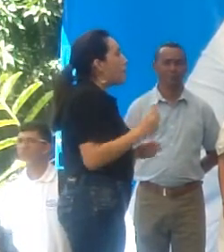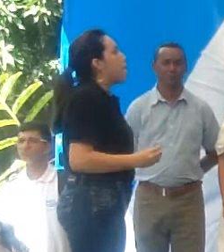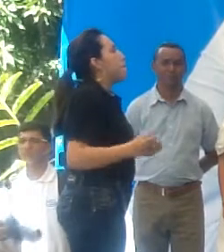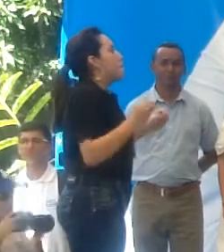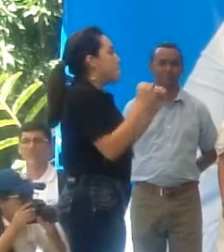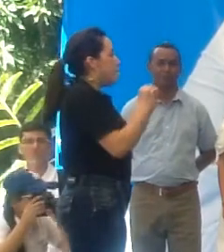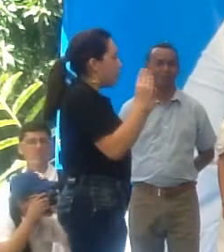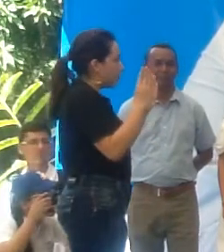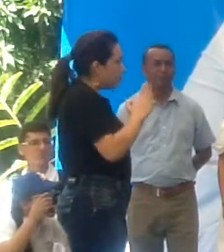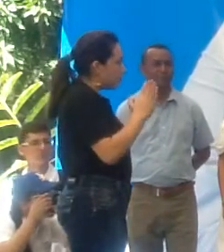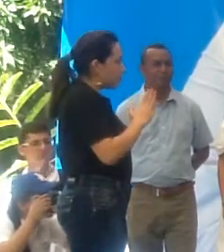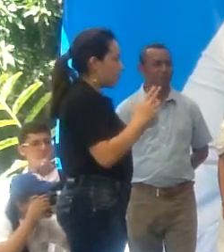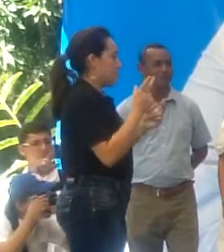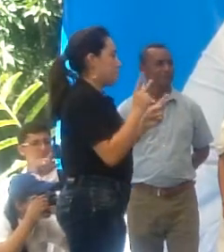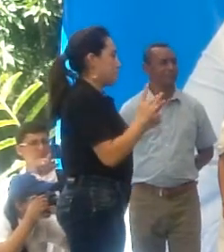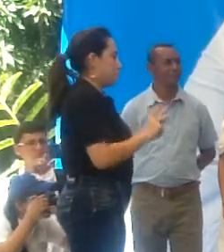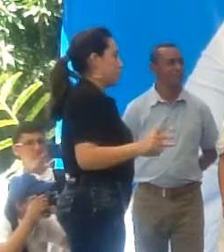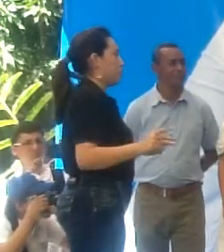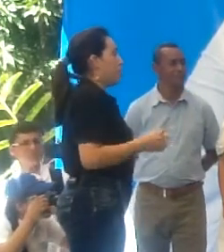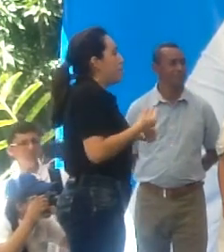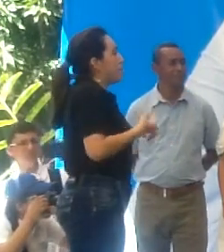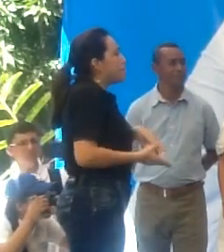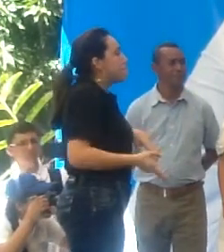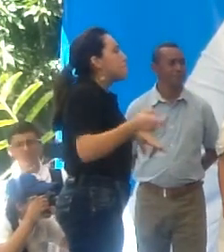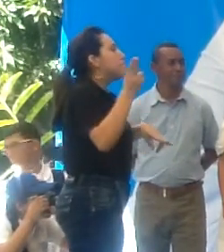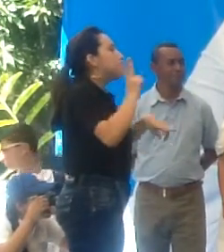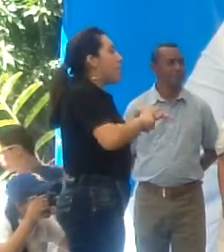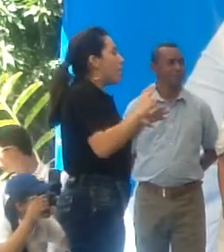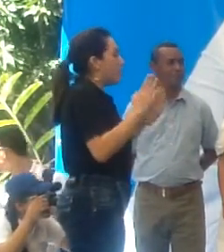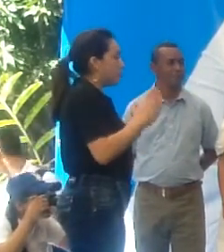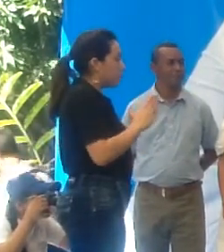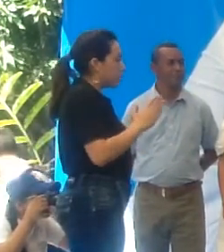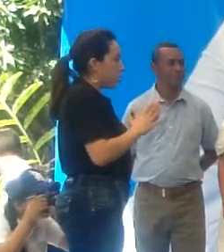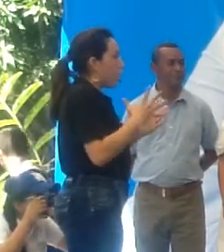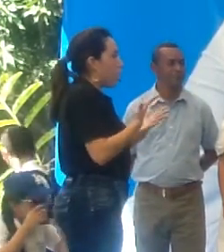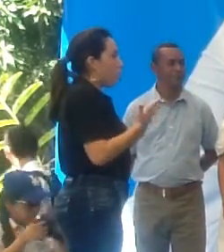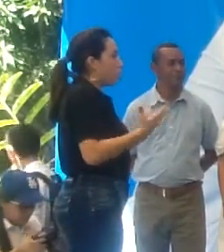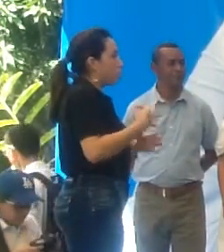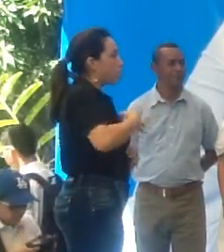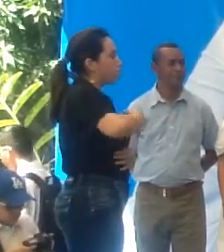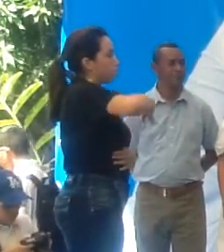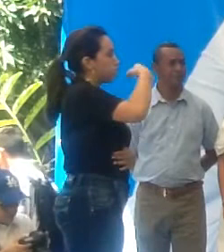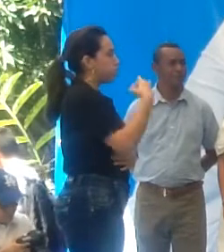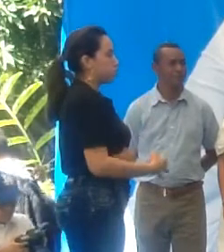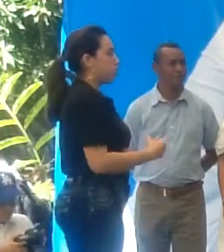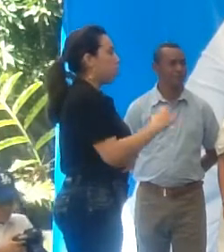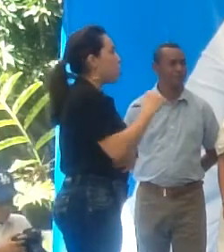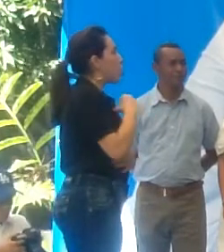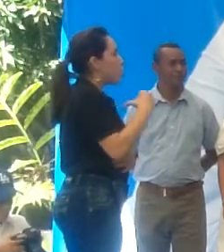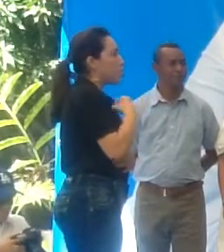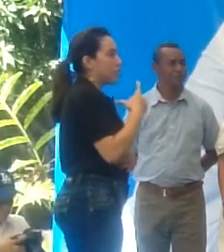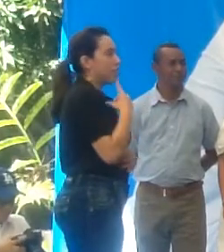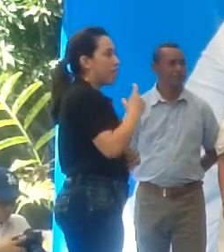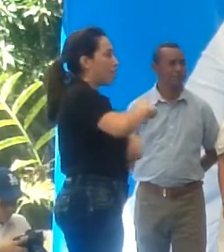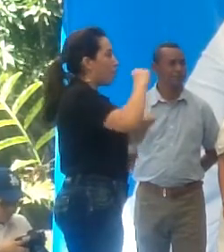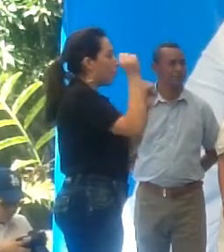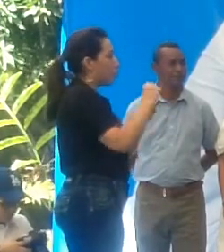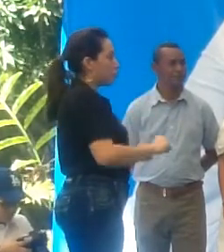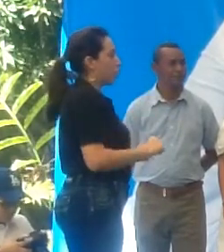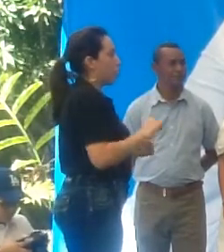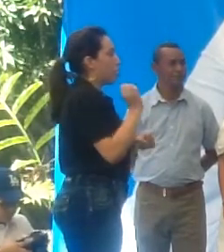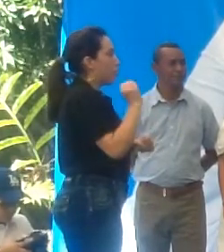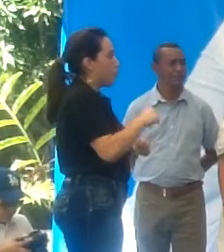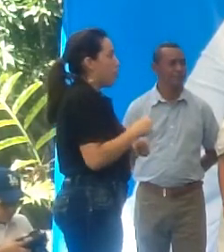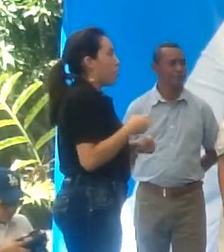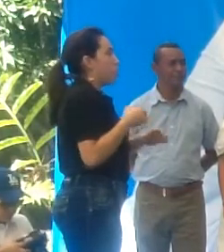gente. Necesitamos más viviendas en condiciones dignas para quienes no han tenido la posibilidad de acceder